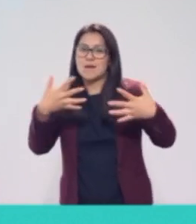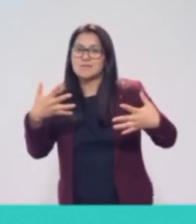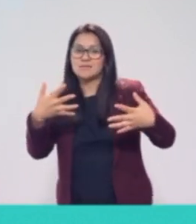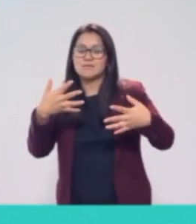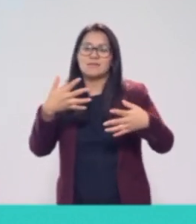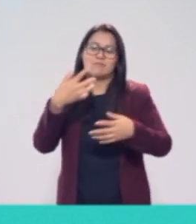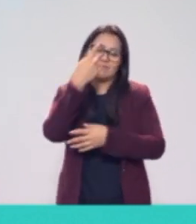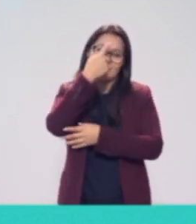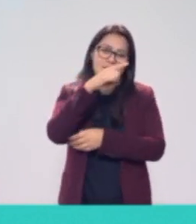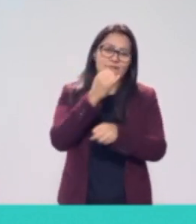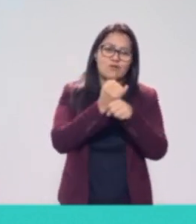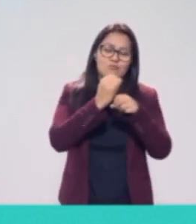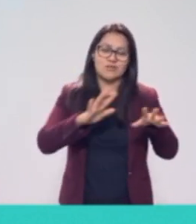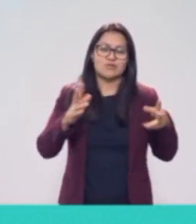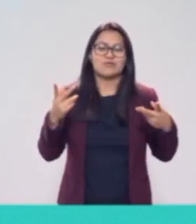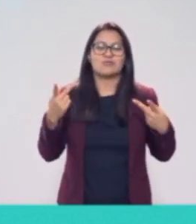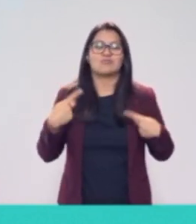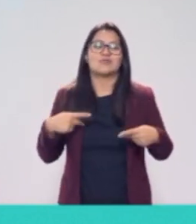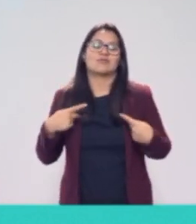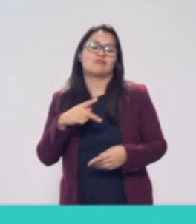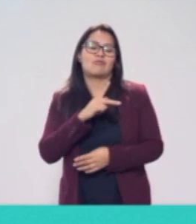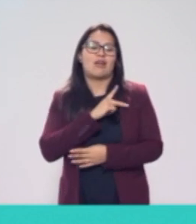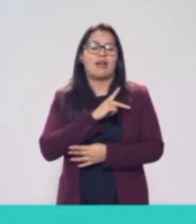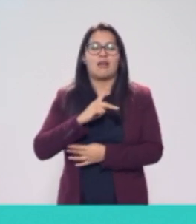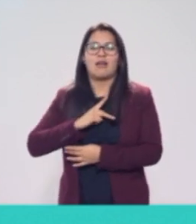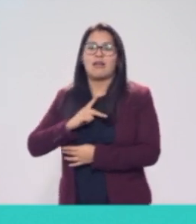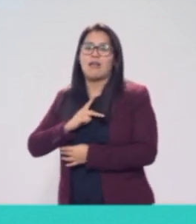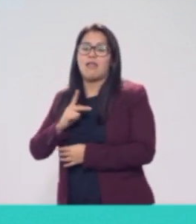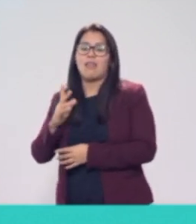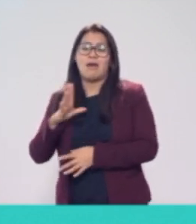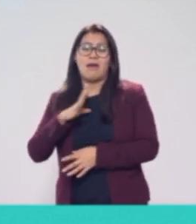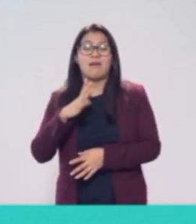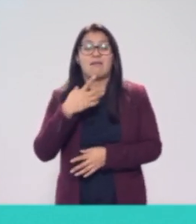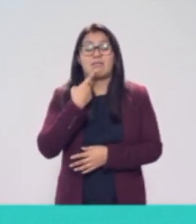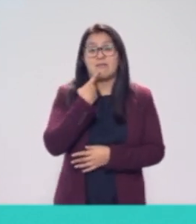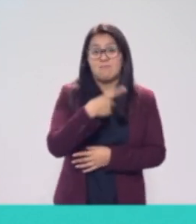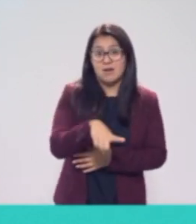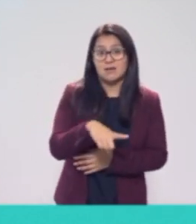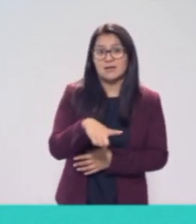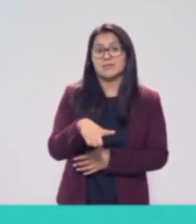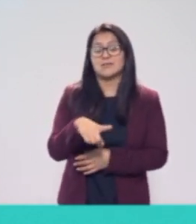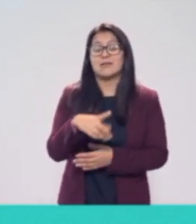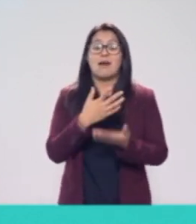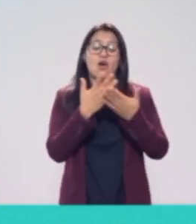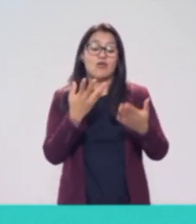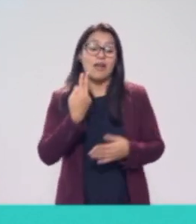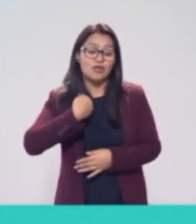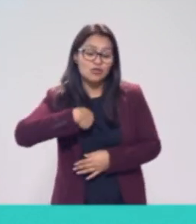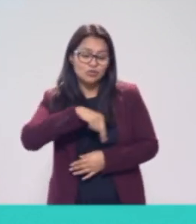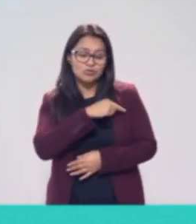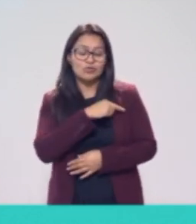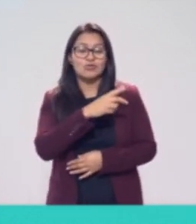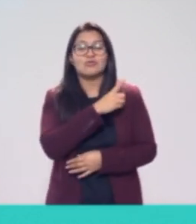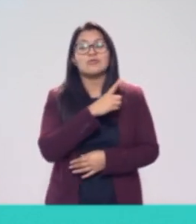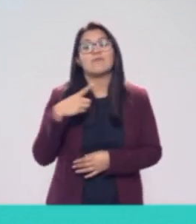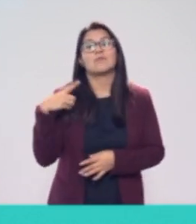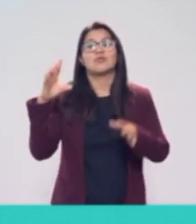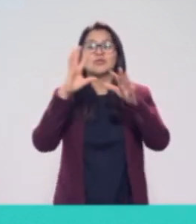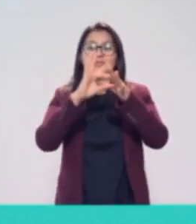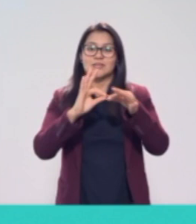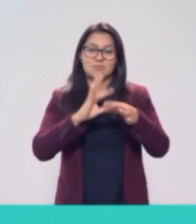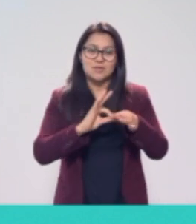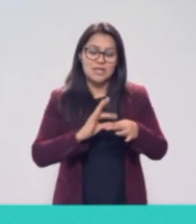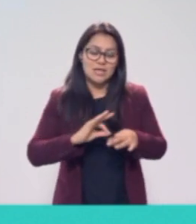beneficiarios que van a demandar muchísimos datos personales y obviamente le debemos enseñar a este nuevo gobierno las reglas de protección